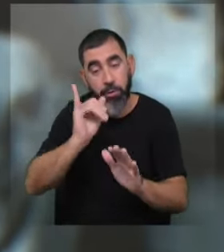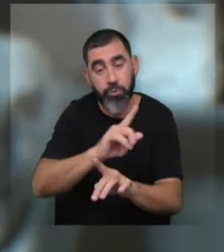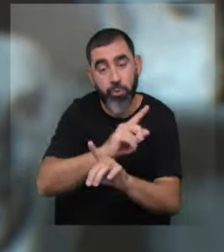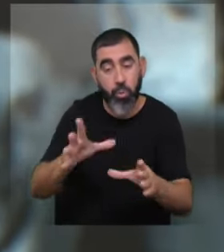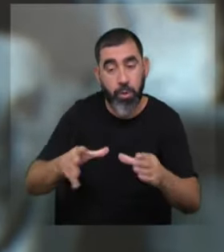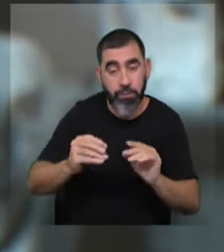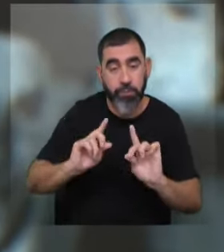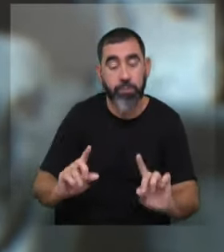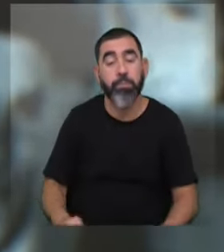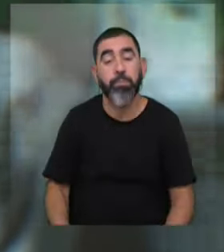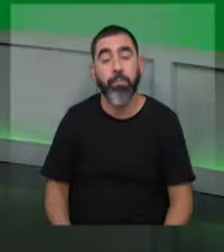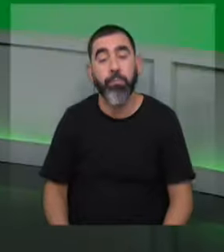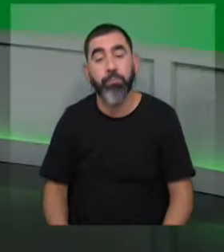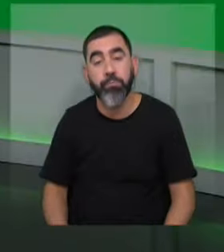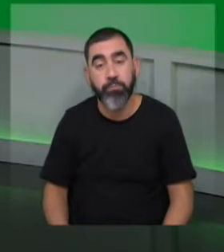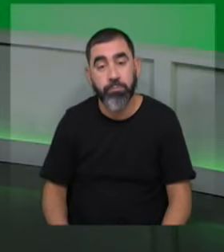ingresa.